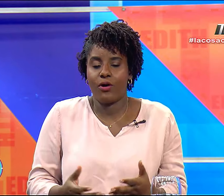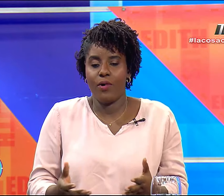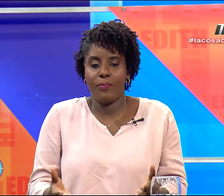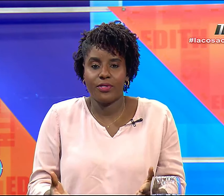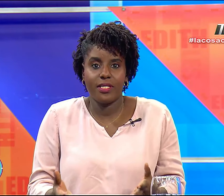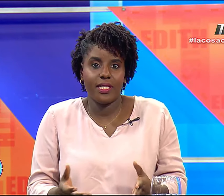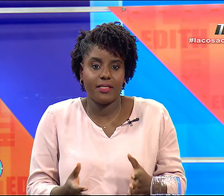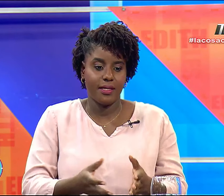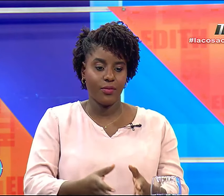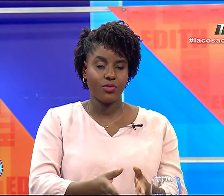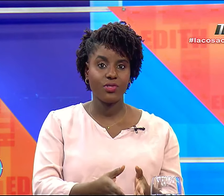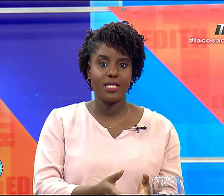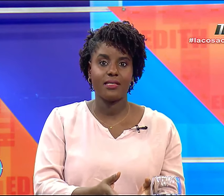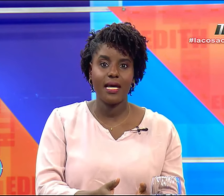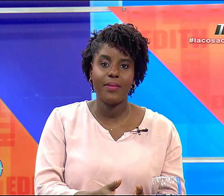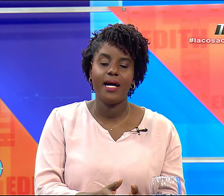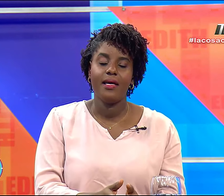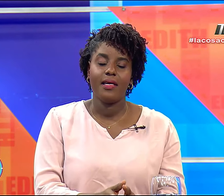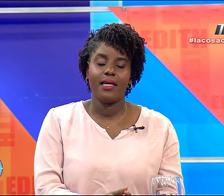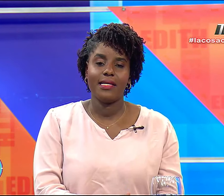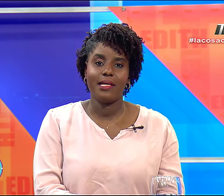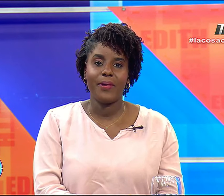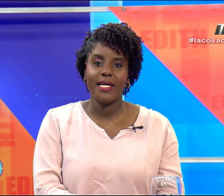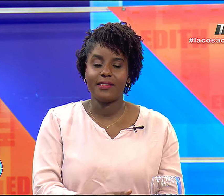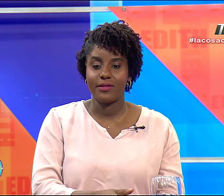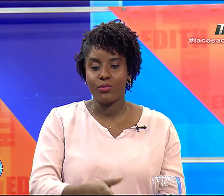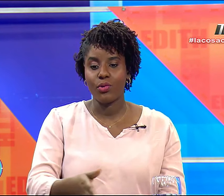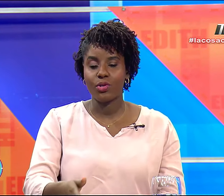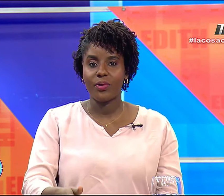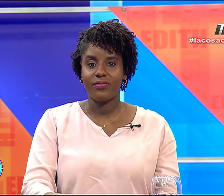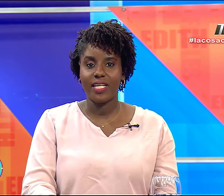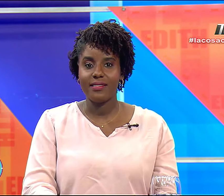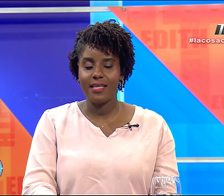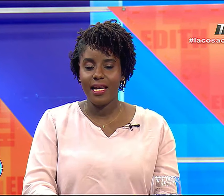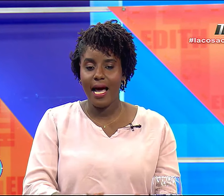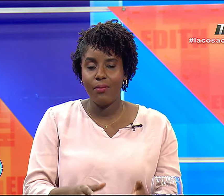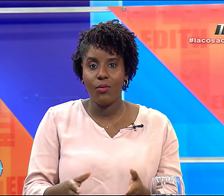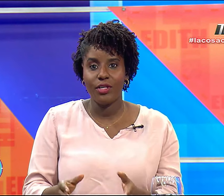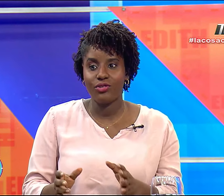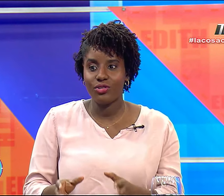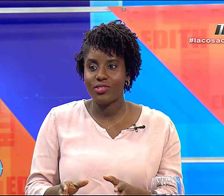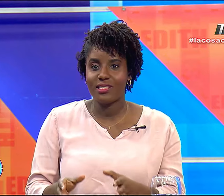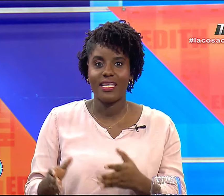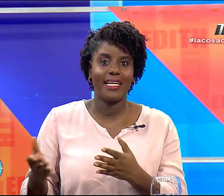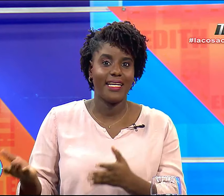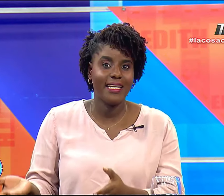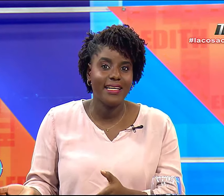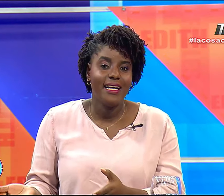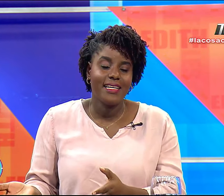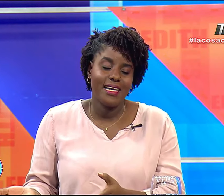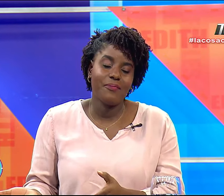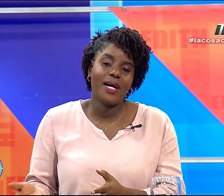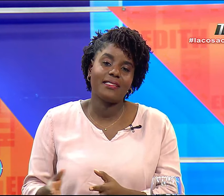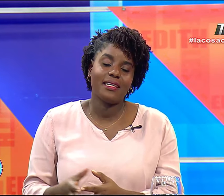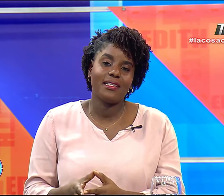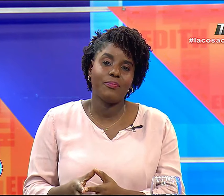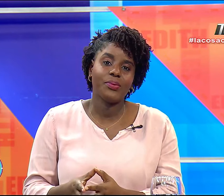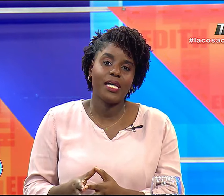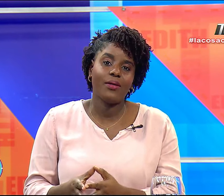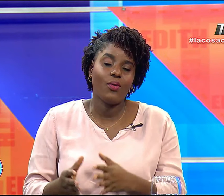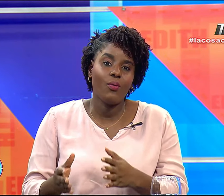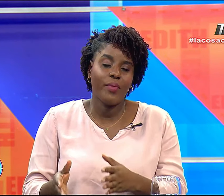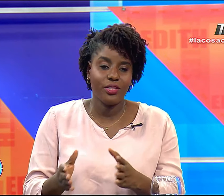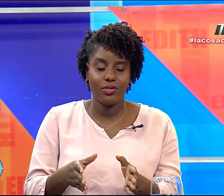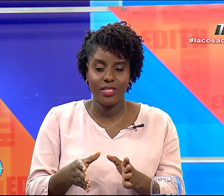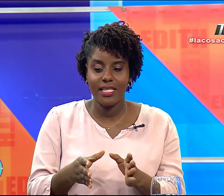pero ¿cómo es posible si tenemos un sistema en este país que es un voto preferencial al momento entonces de elegir quién va a ser